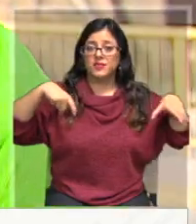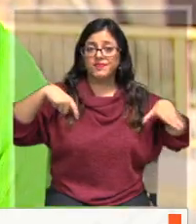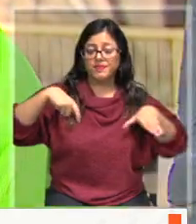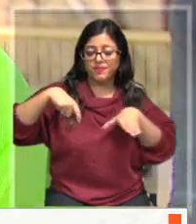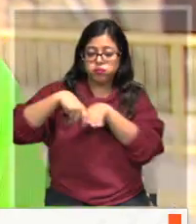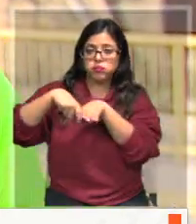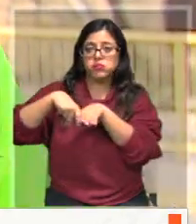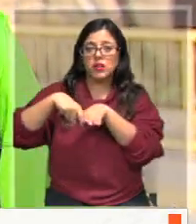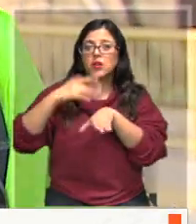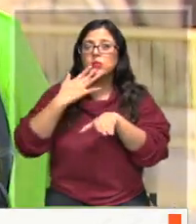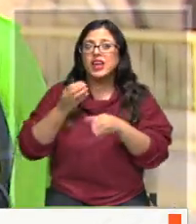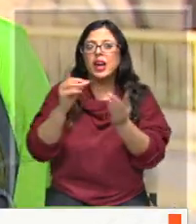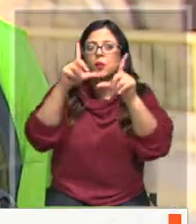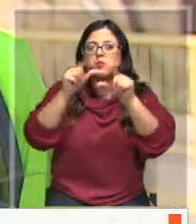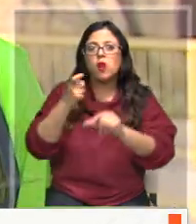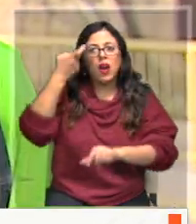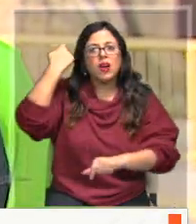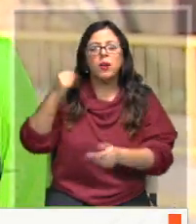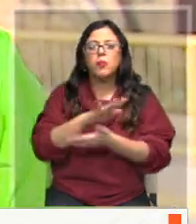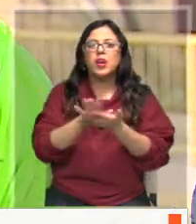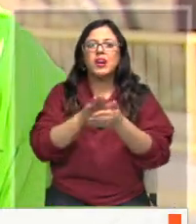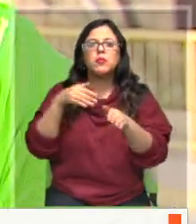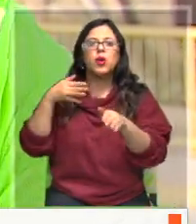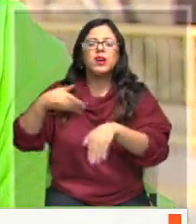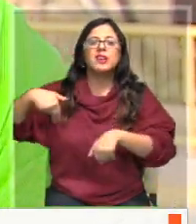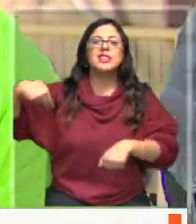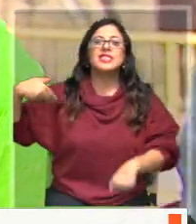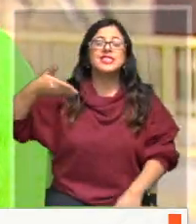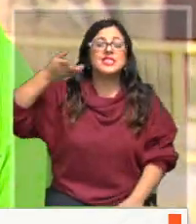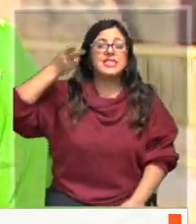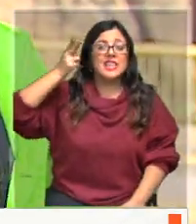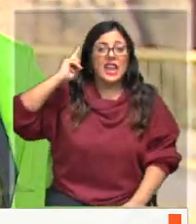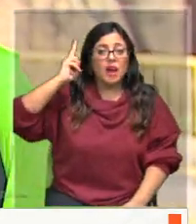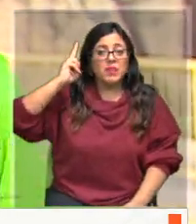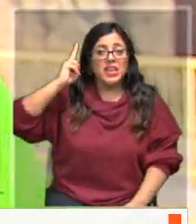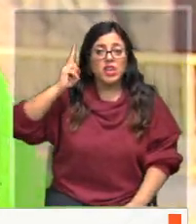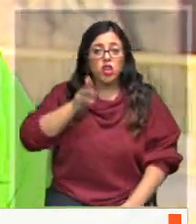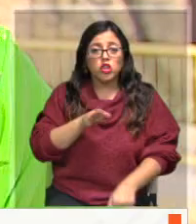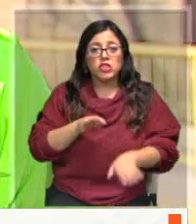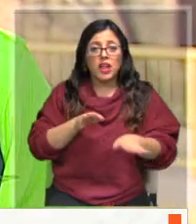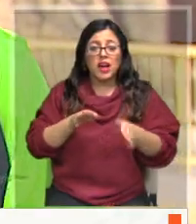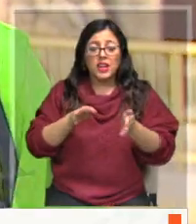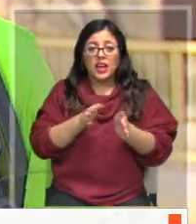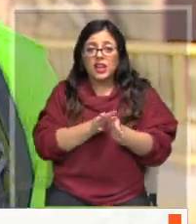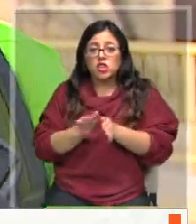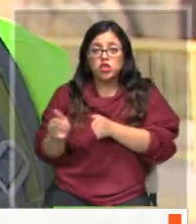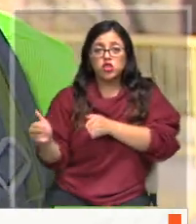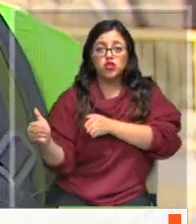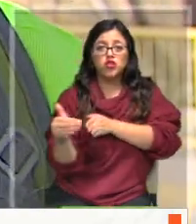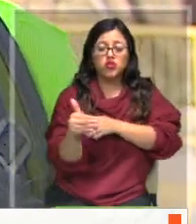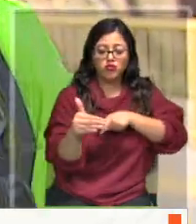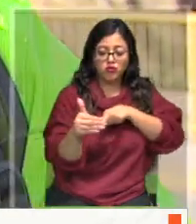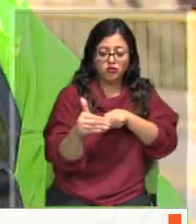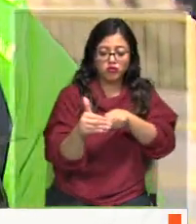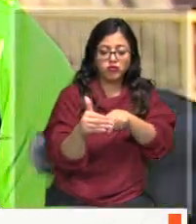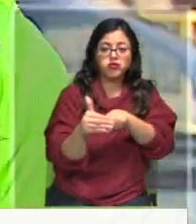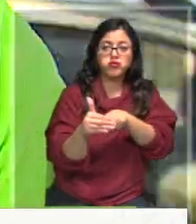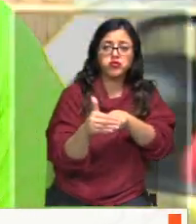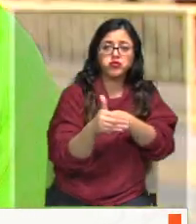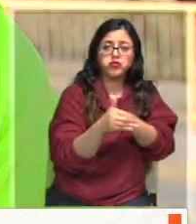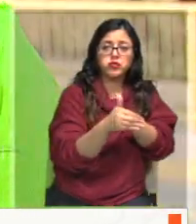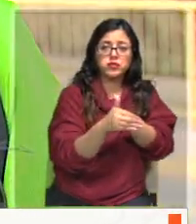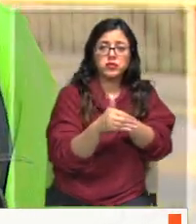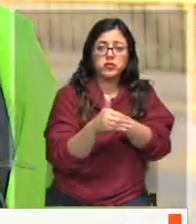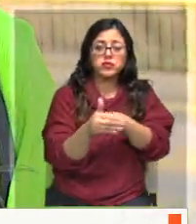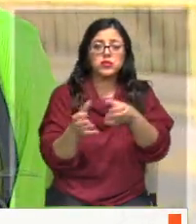ciclista Una Micro está doblando en una curva del secreto se le mete entre medio cuando él dobla el pierde todo pierde toda